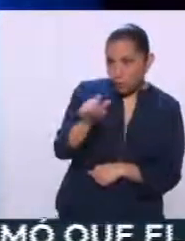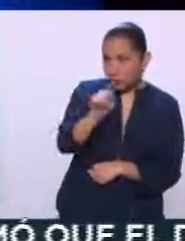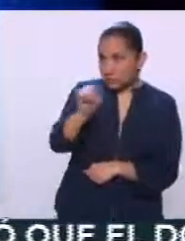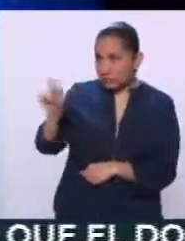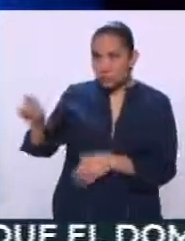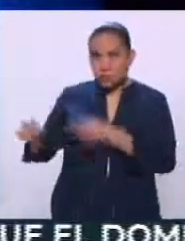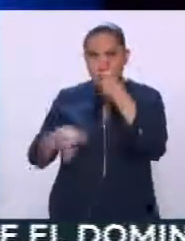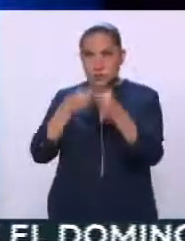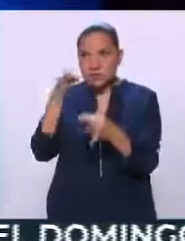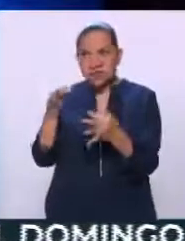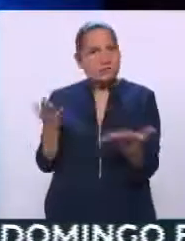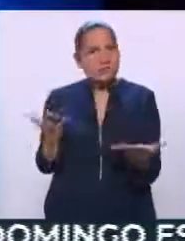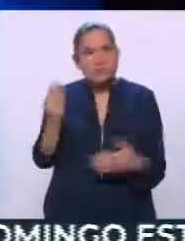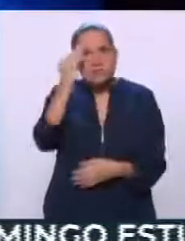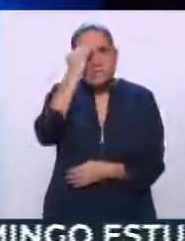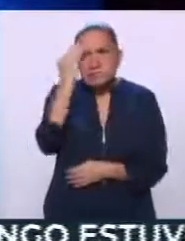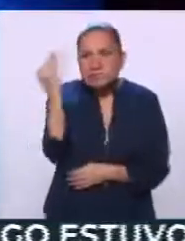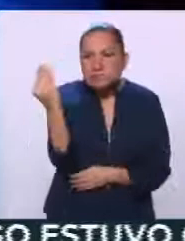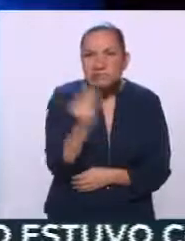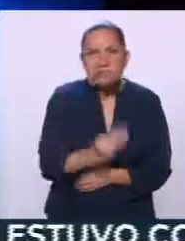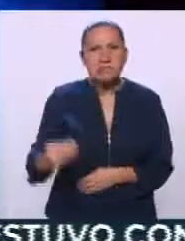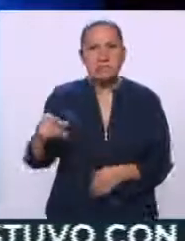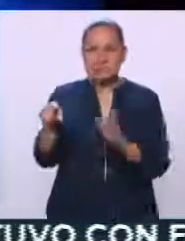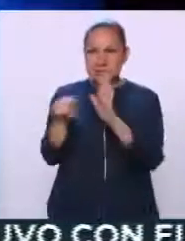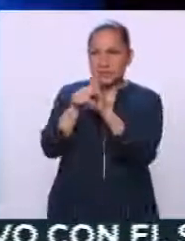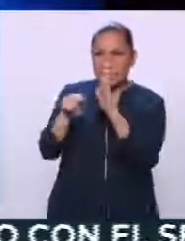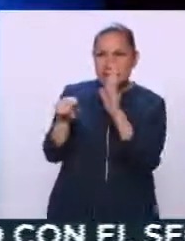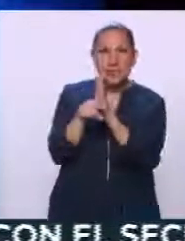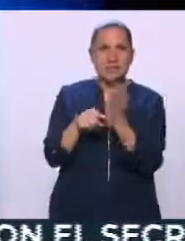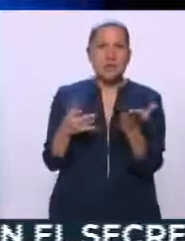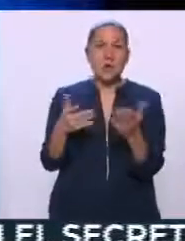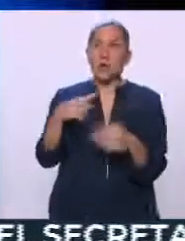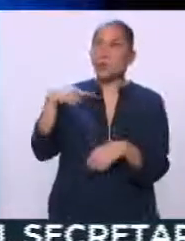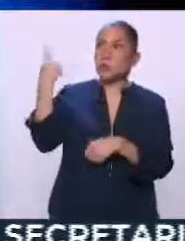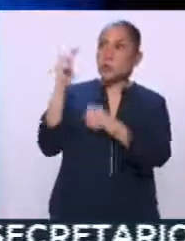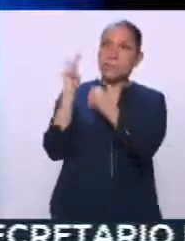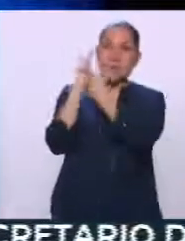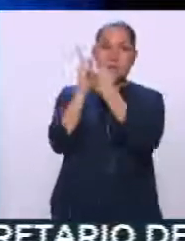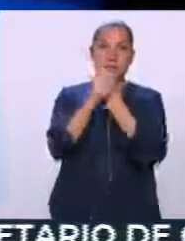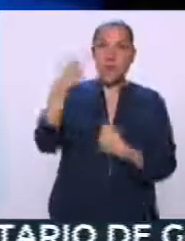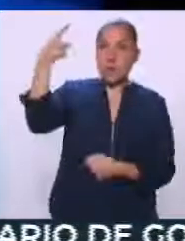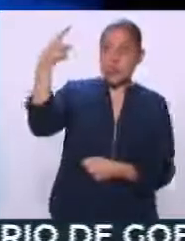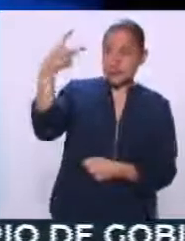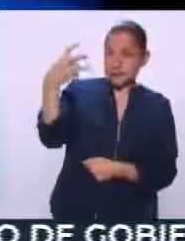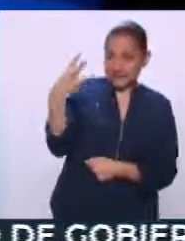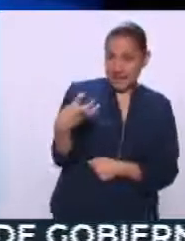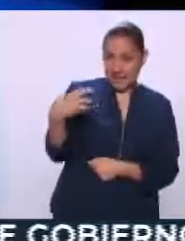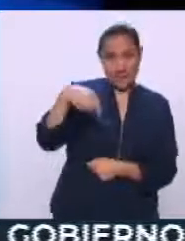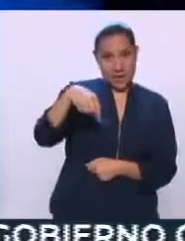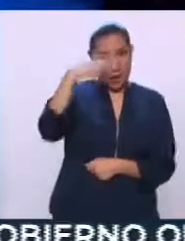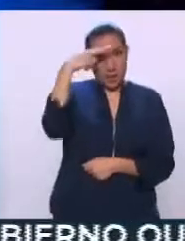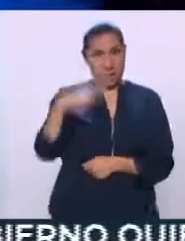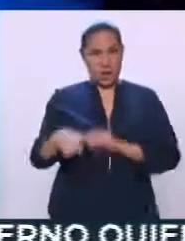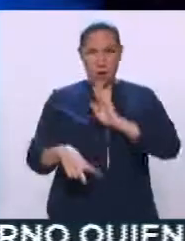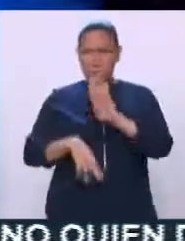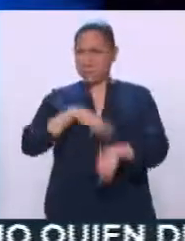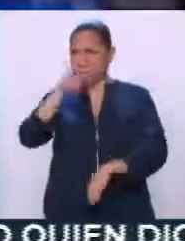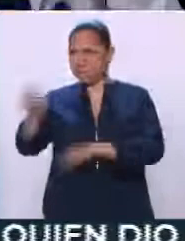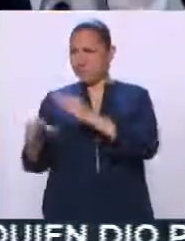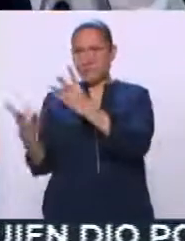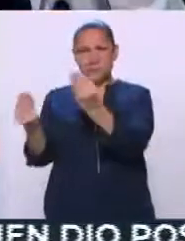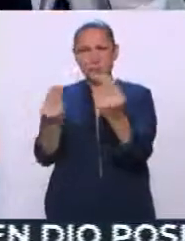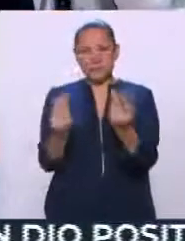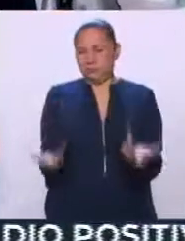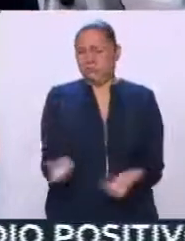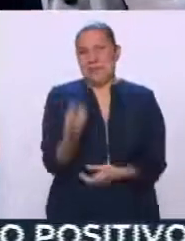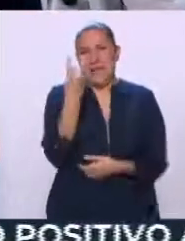el tercer país con más fallecimientos y con más contagios, etcétera. O sea, hay como una disputa del relato, y